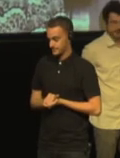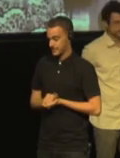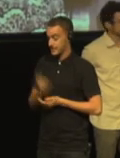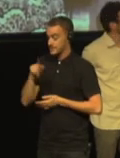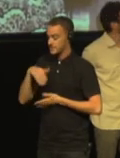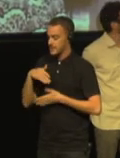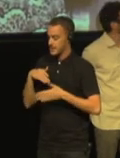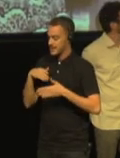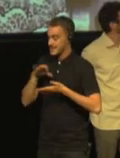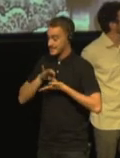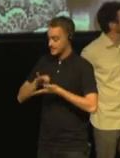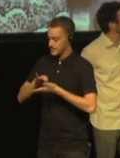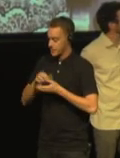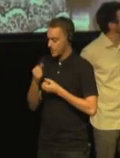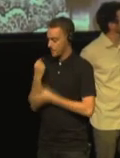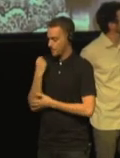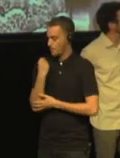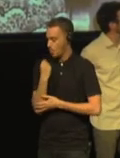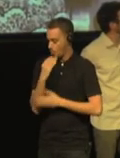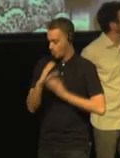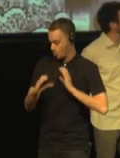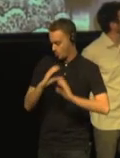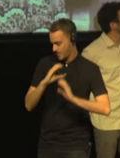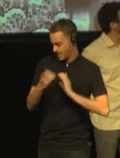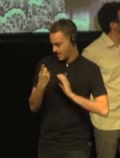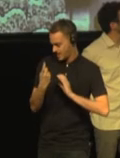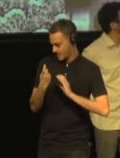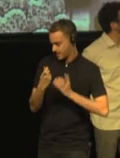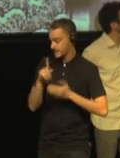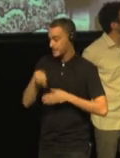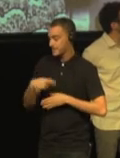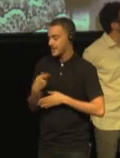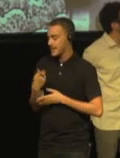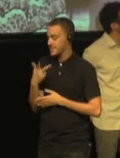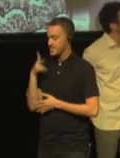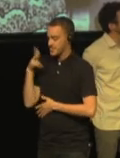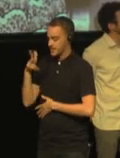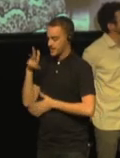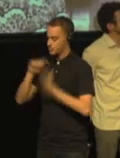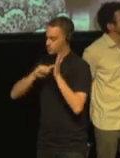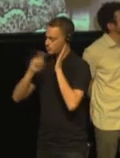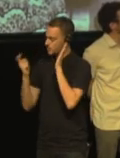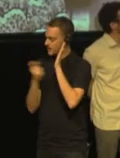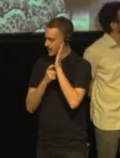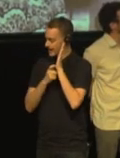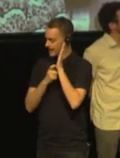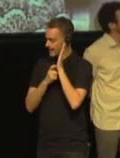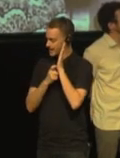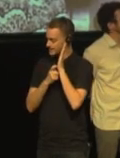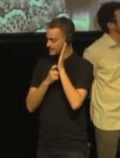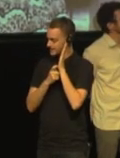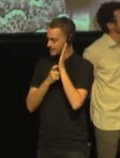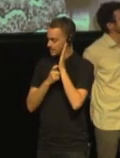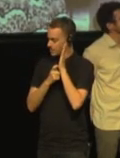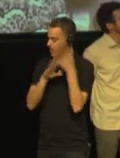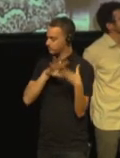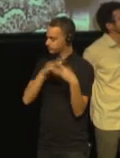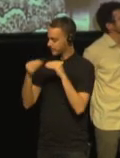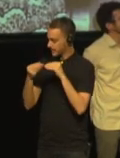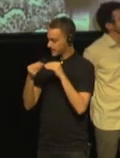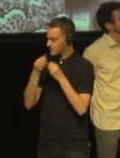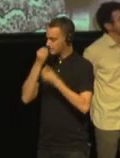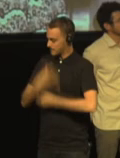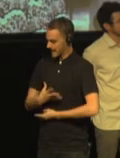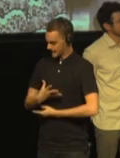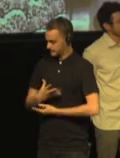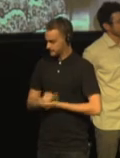servicios de apoyo a la comunicación es necesaria. Y necesitamos que los derechos legales sean puestos en práctica. No podemos simplemente aceptar el